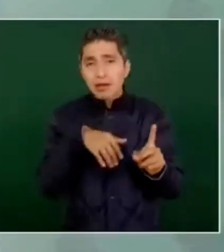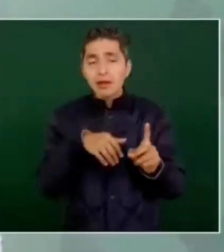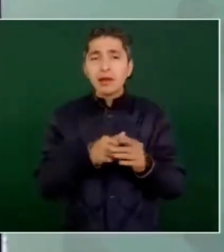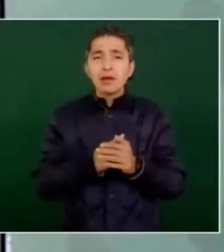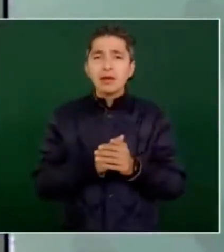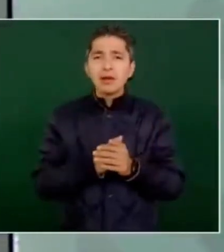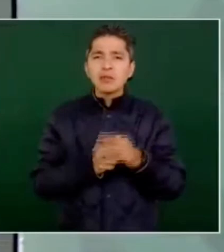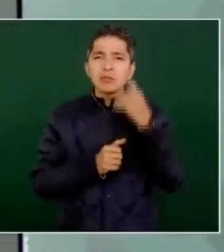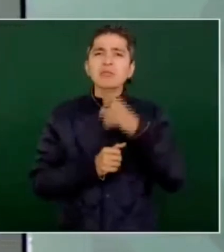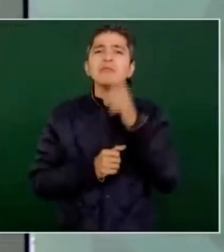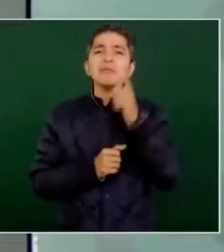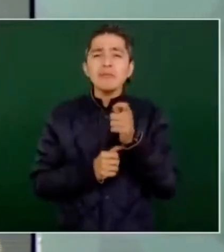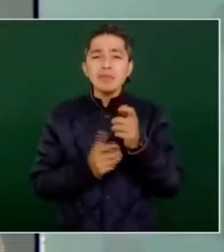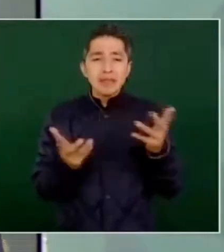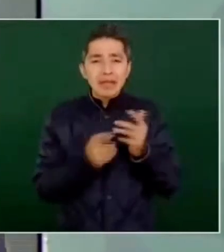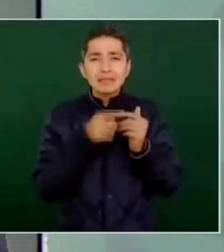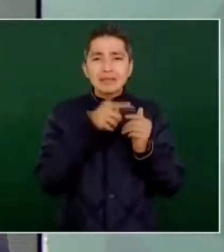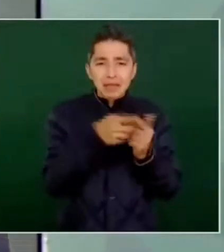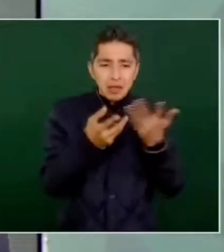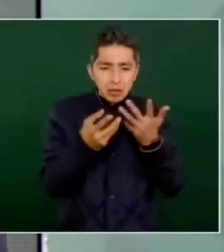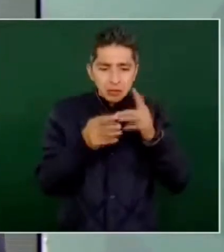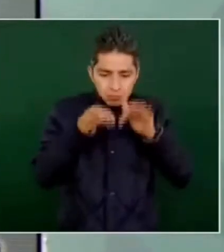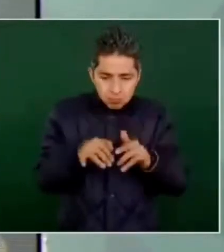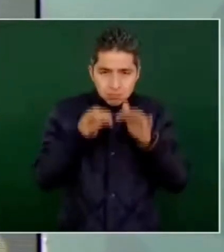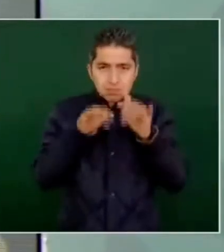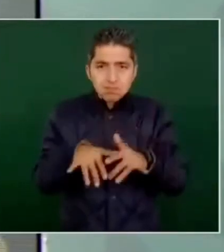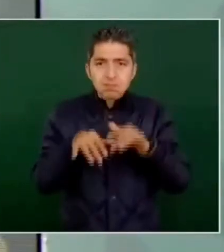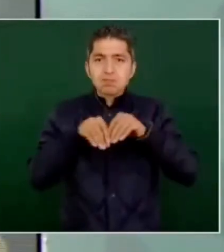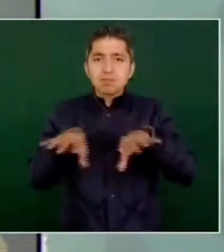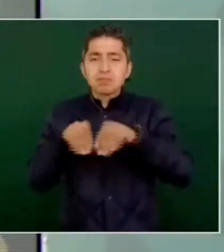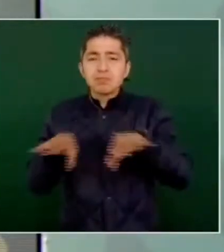para hacer los reportajes